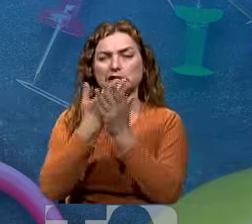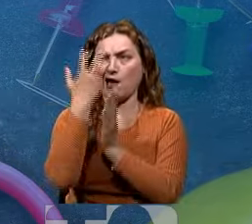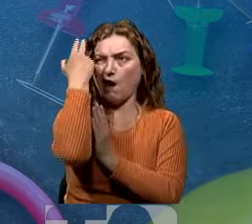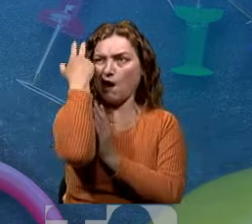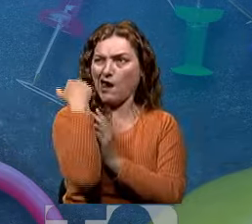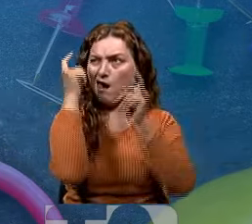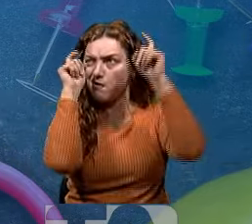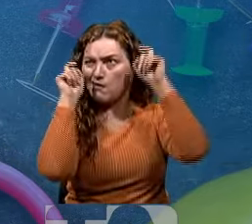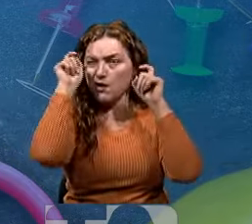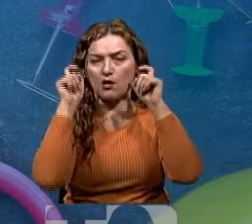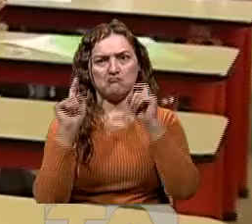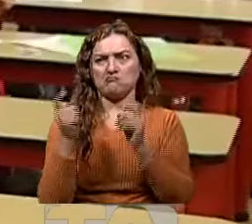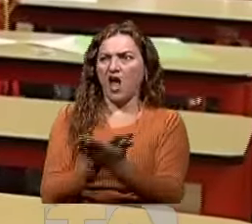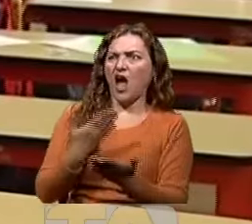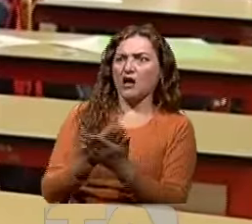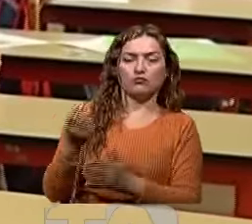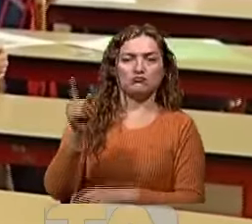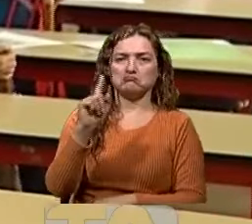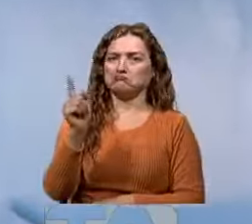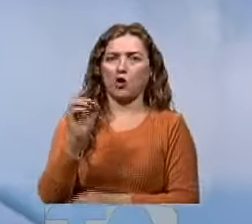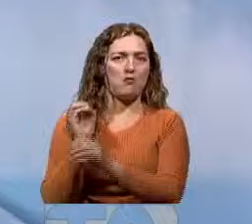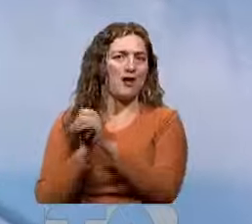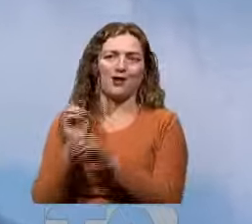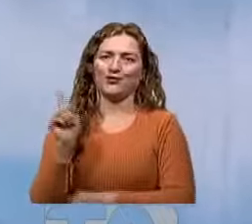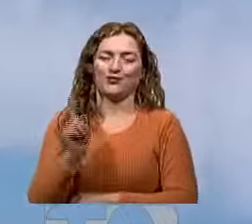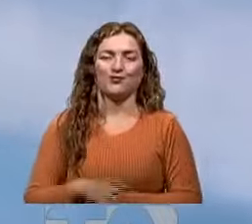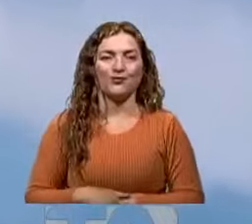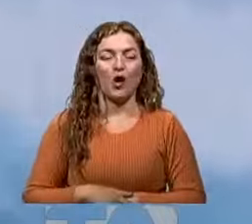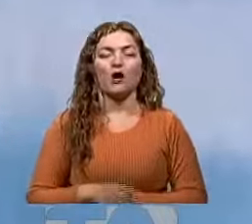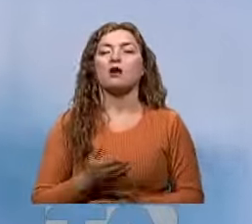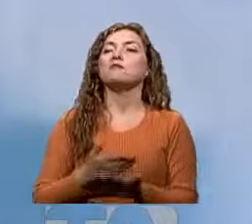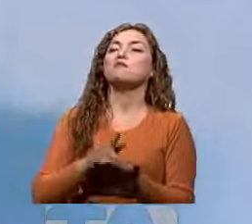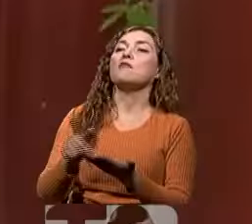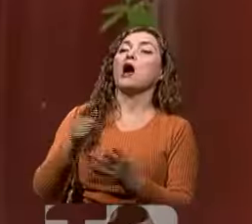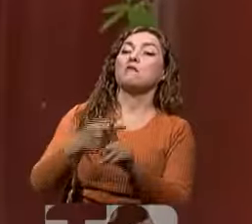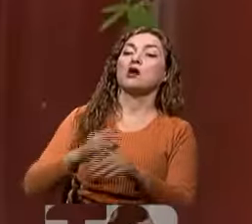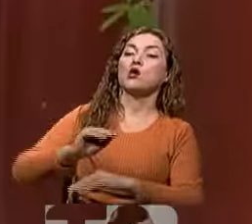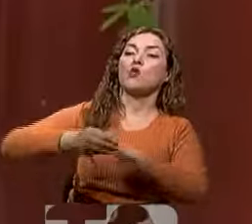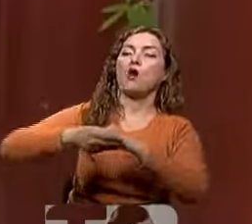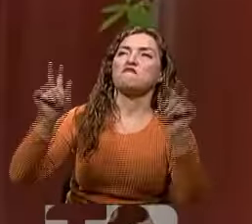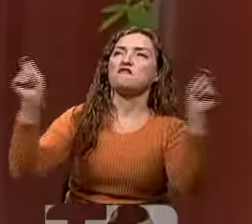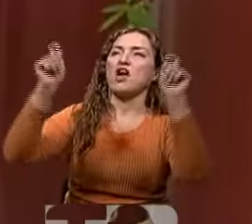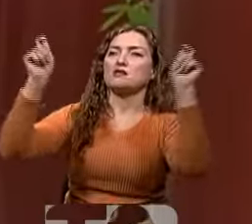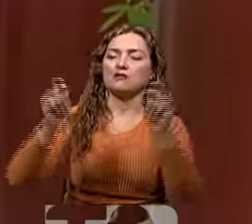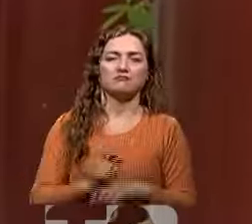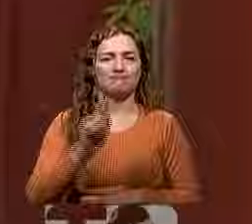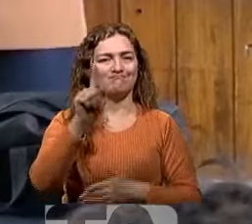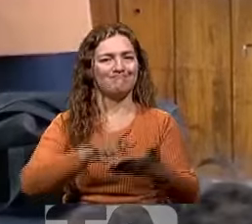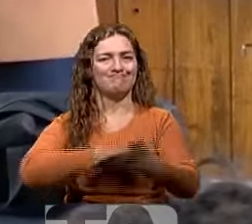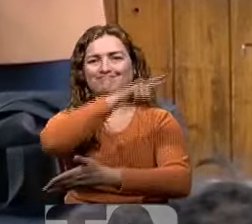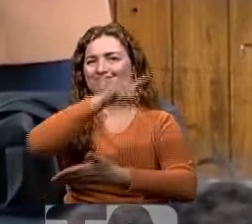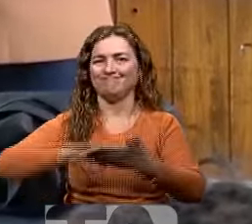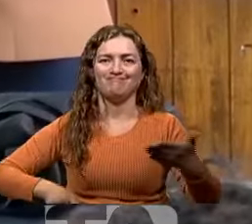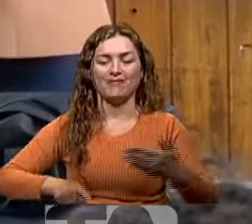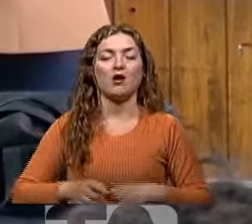cabello a los alumnos. En las escuelas y colegios no se podrán solicitar cuotas adicionales para agasajos y fiestas. Únicamente esos